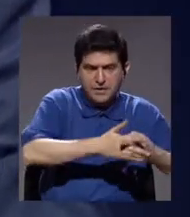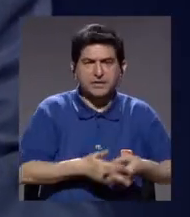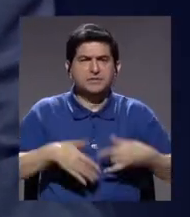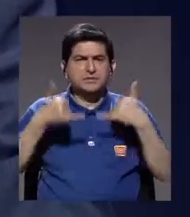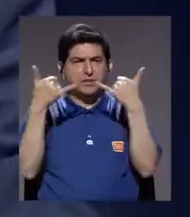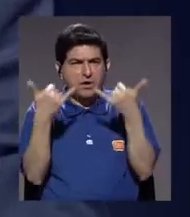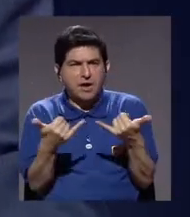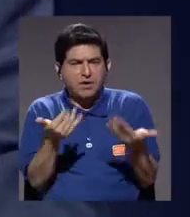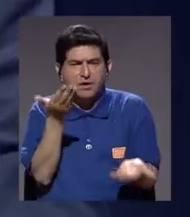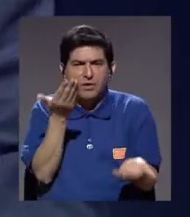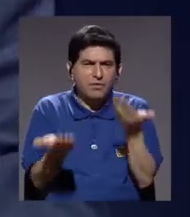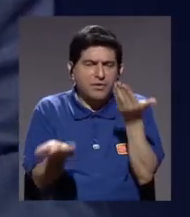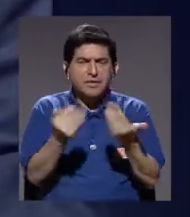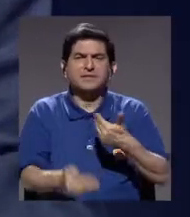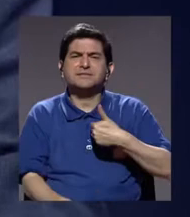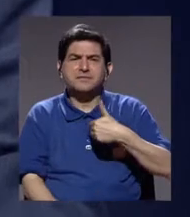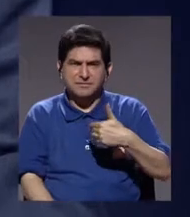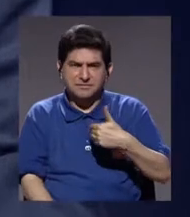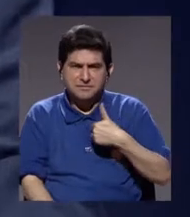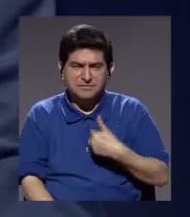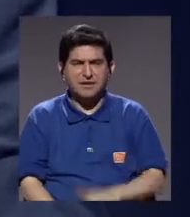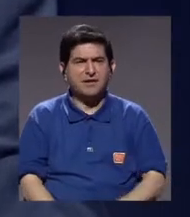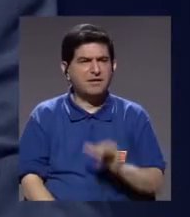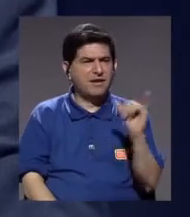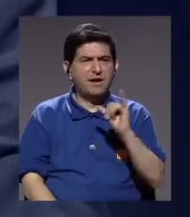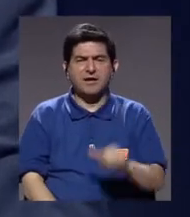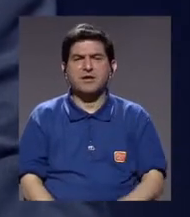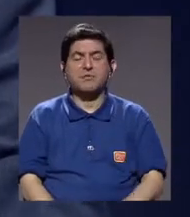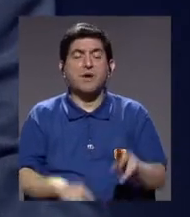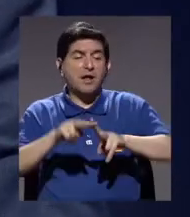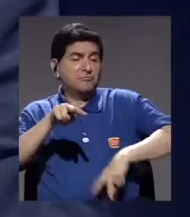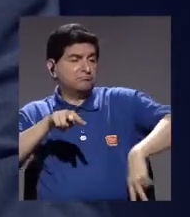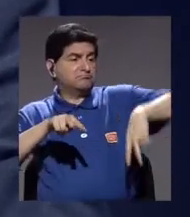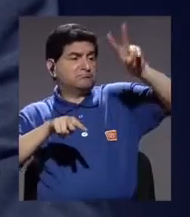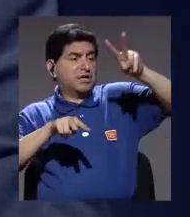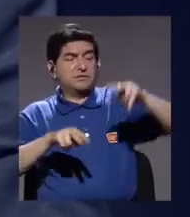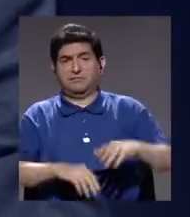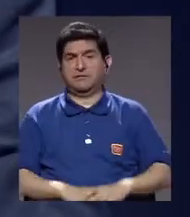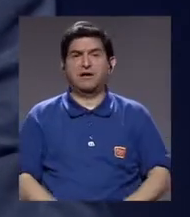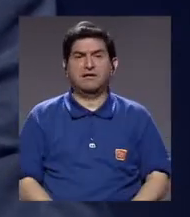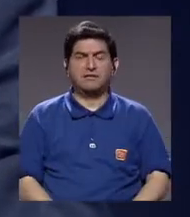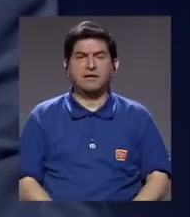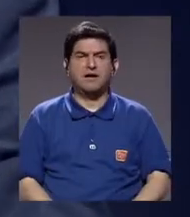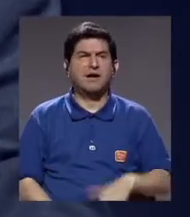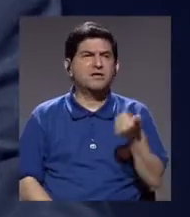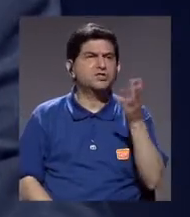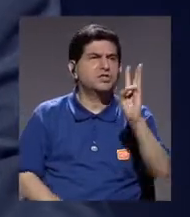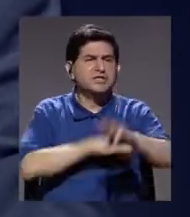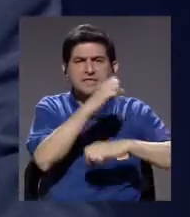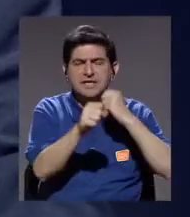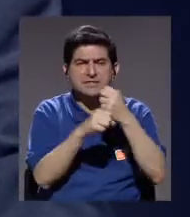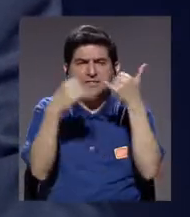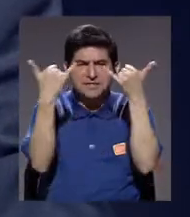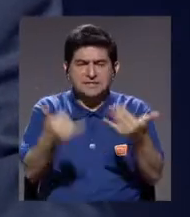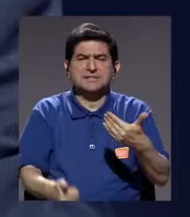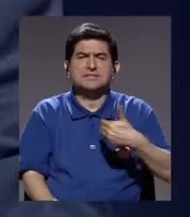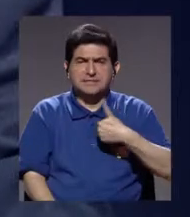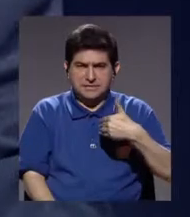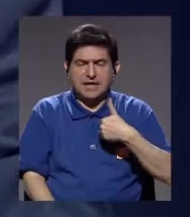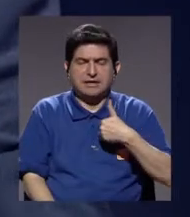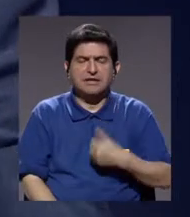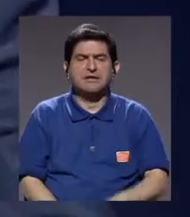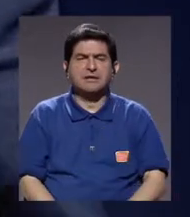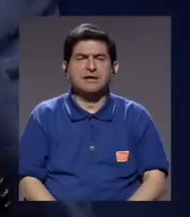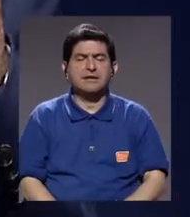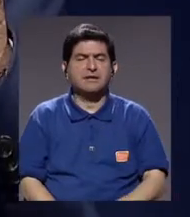que ahora tal vez lo que tenemos también un gran ventaja hace ahora 16 años, que